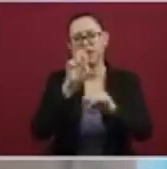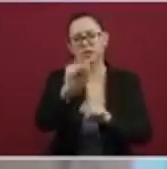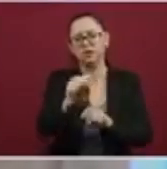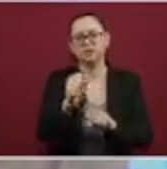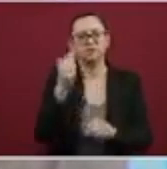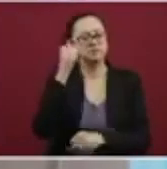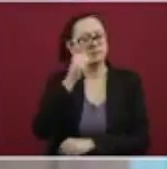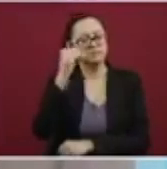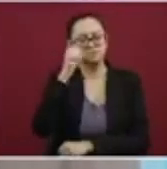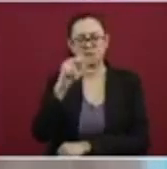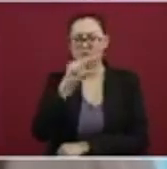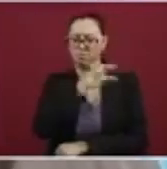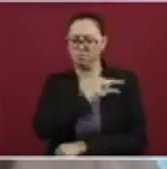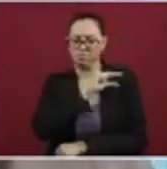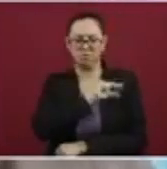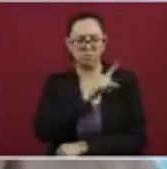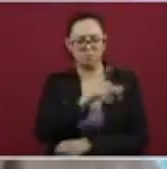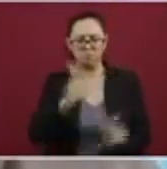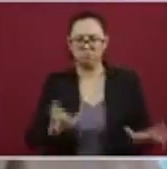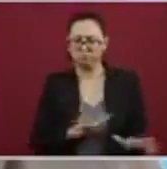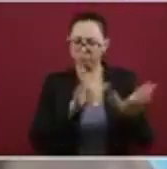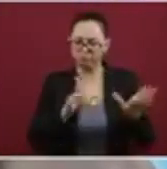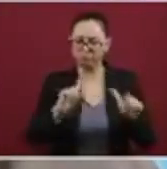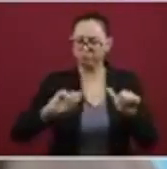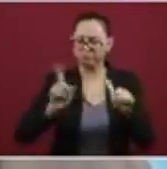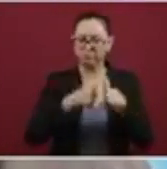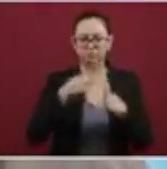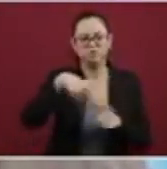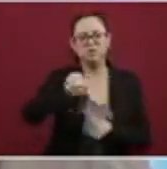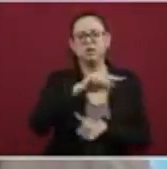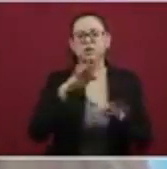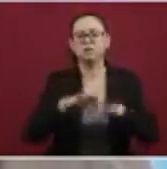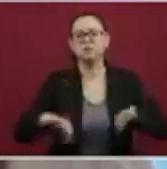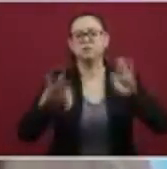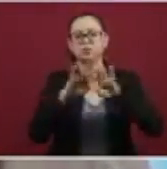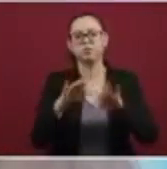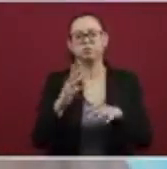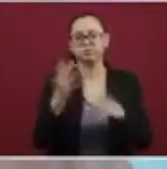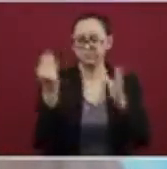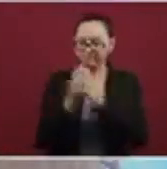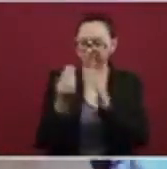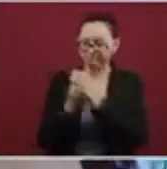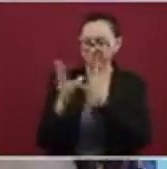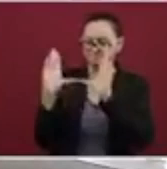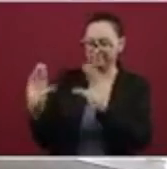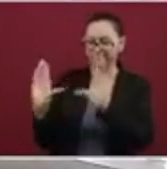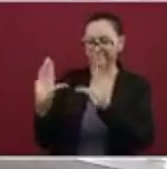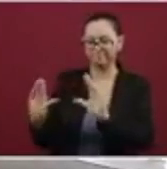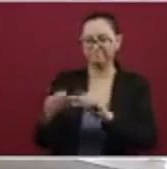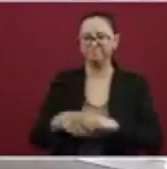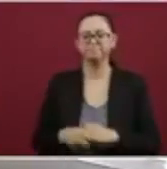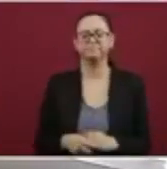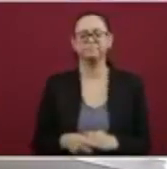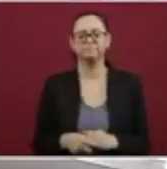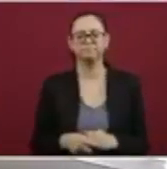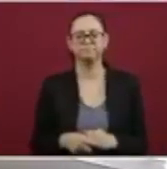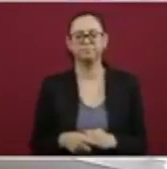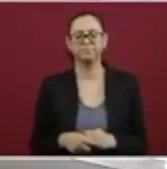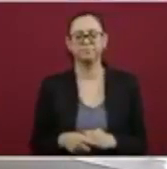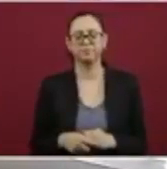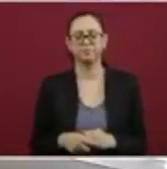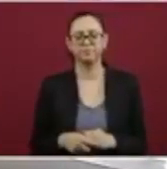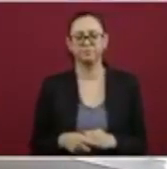privado sea el principal, digamos, capacitador de los aprendices. En